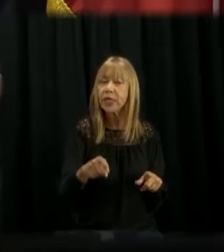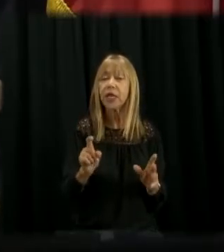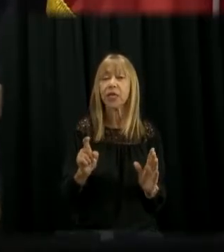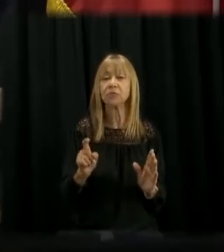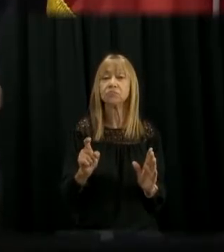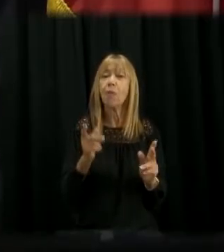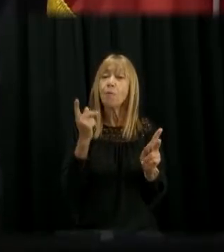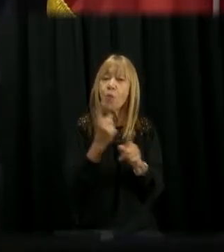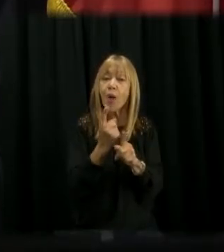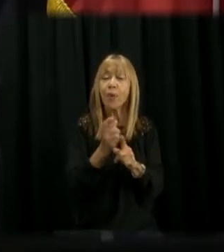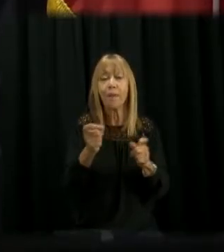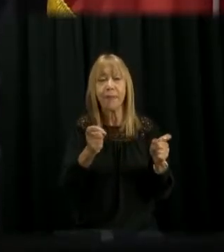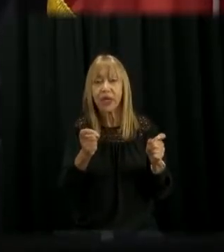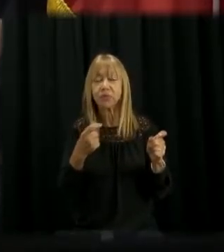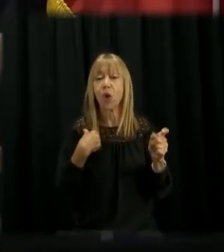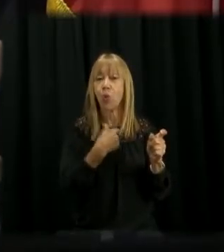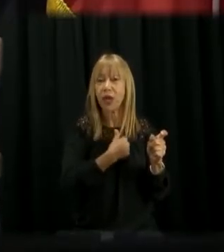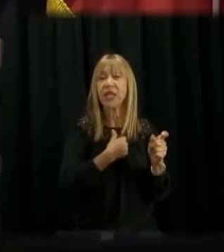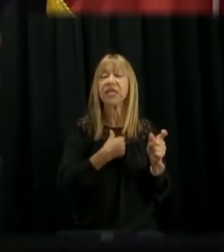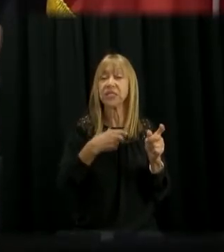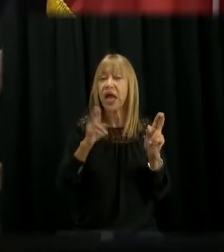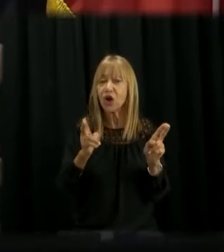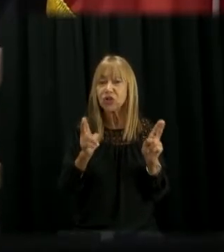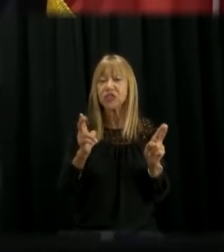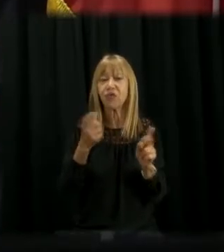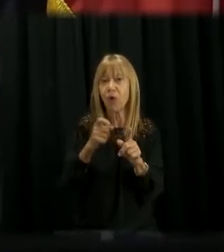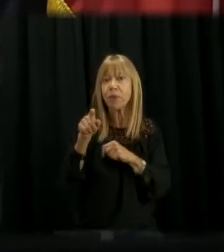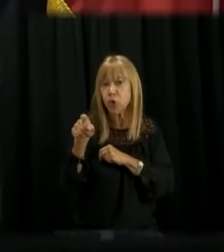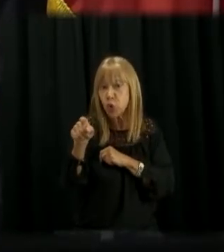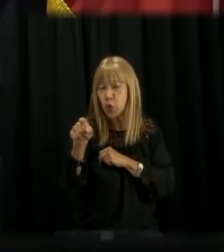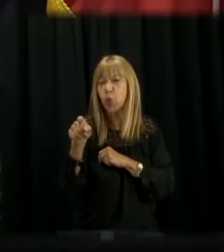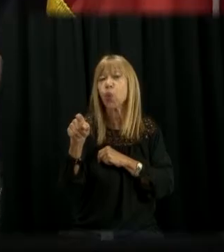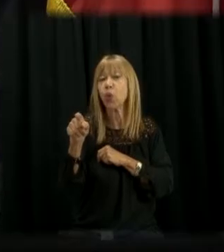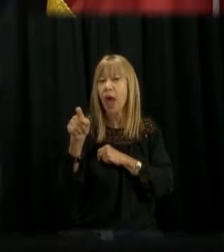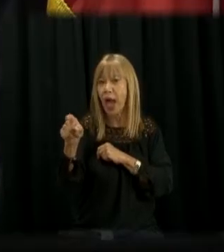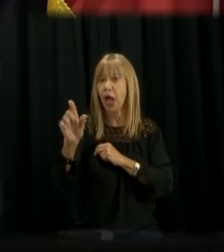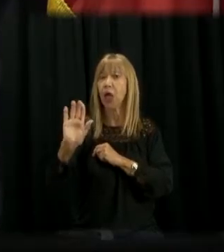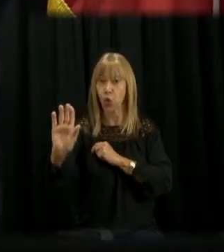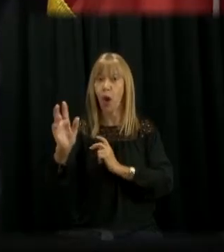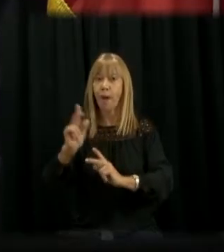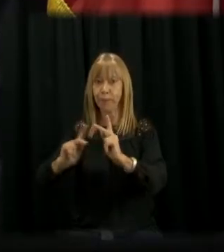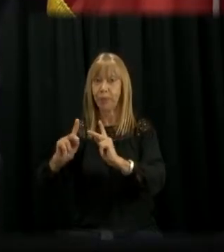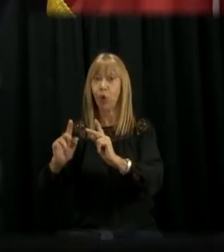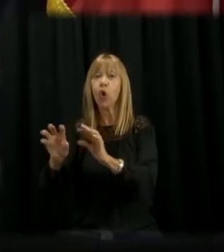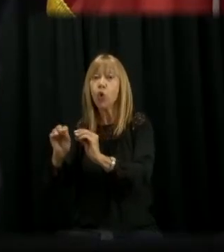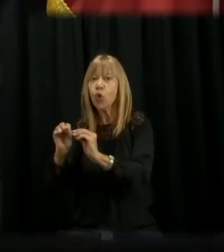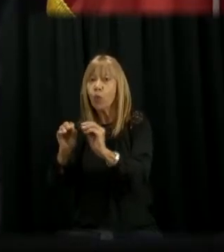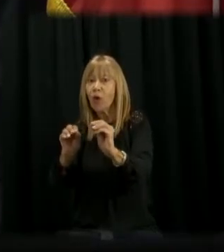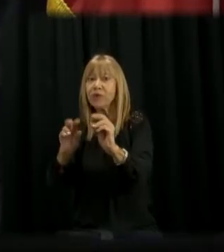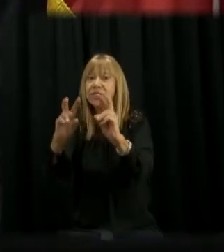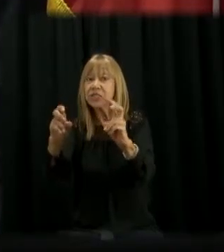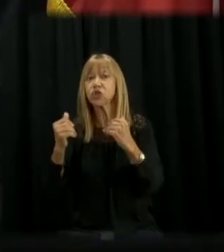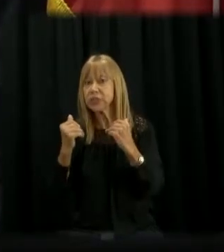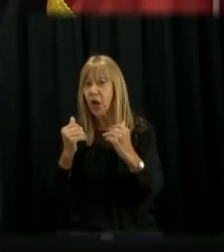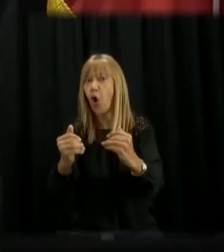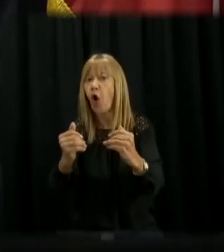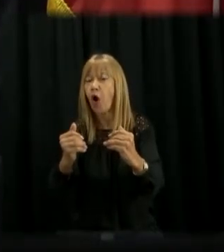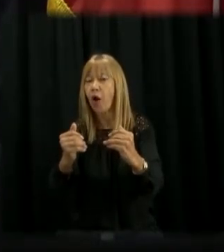esta labor. Necesitamos simplemente buena administración y un sentido de urgencia de usted y de su gente para que se